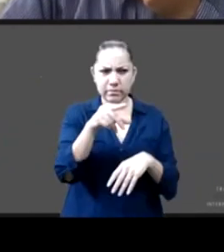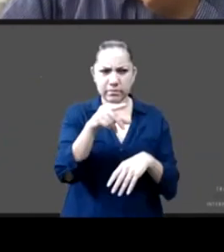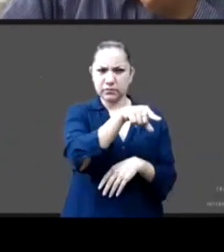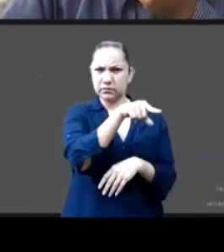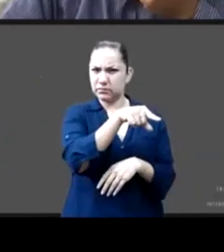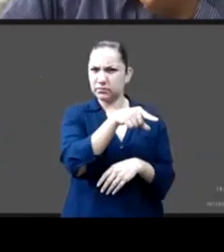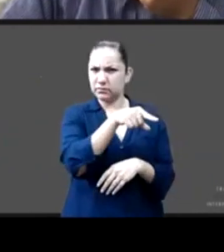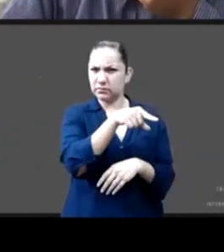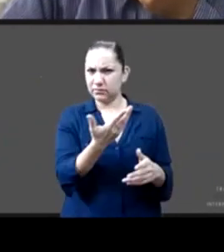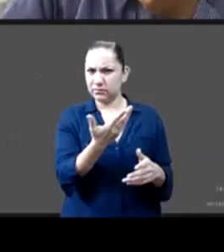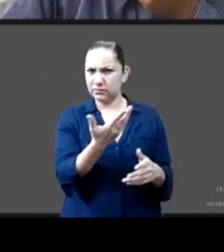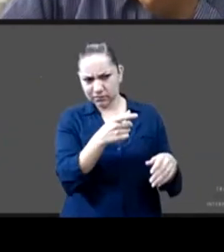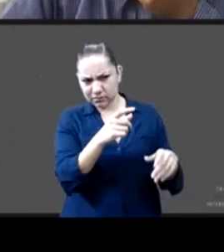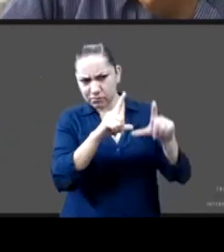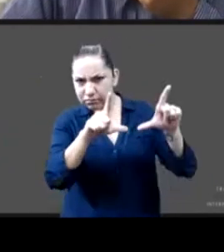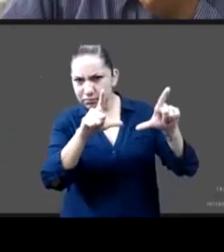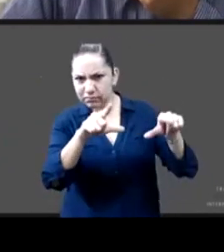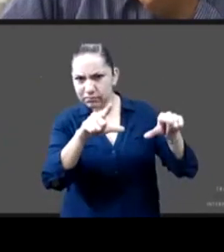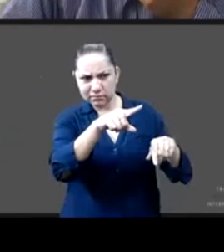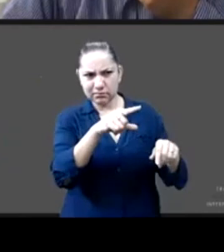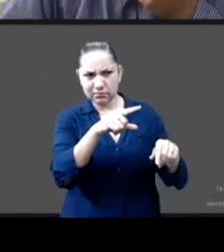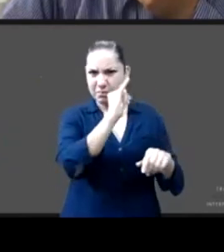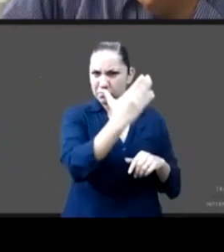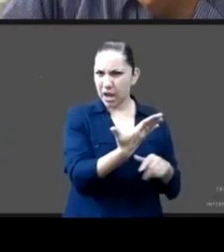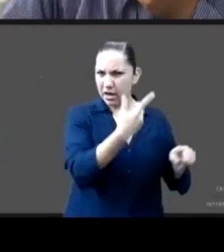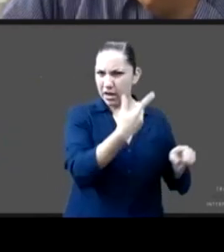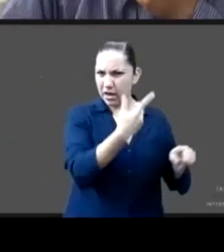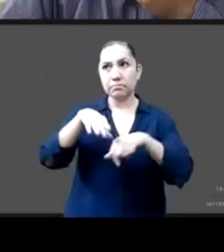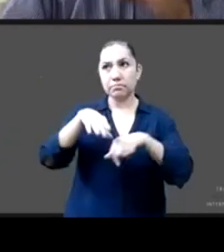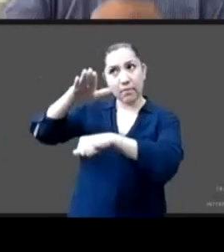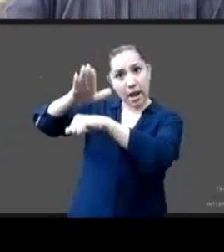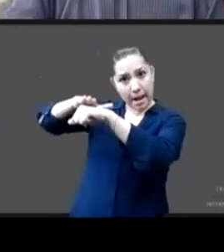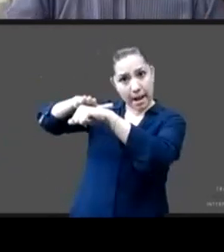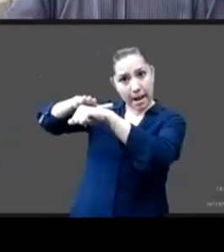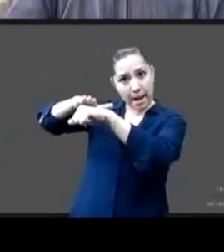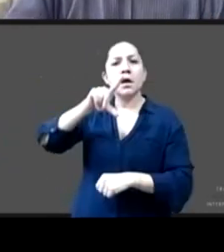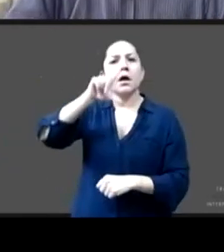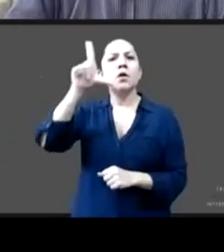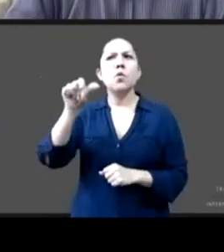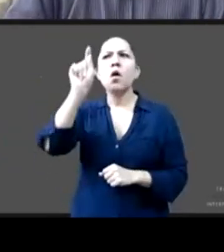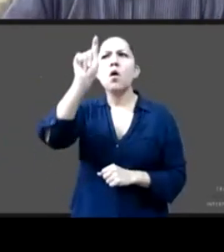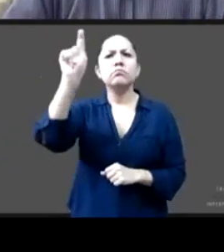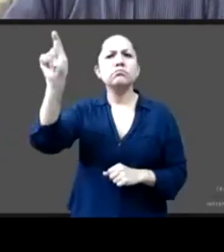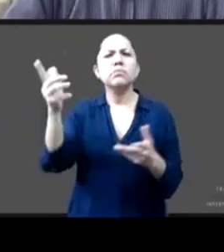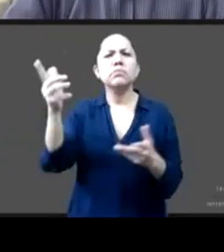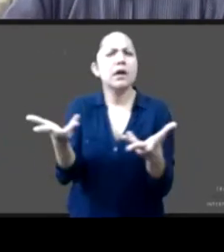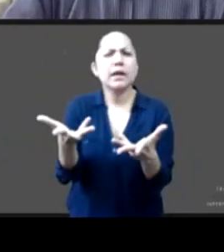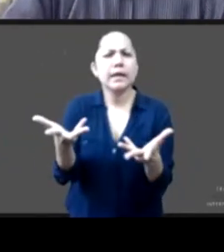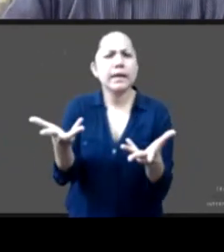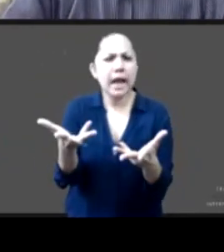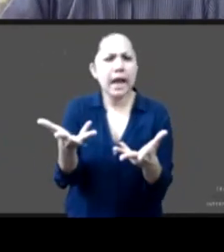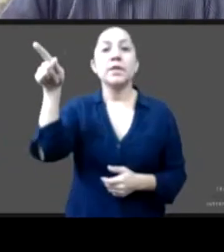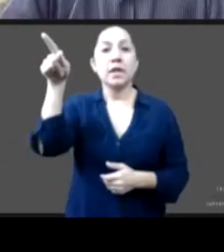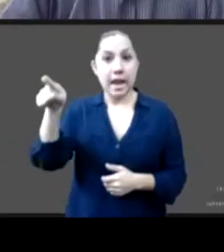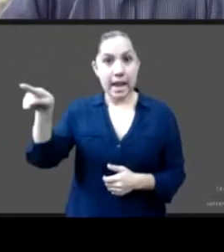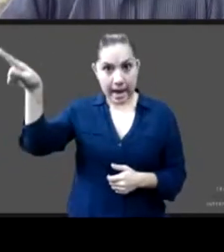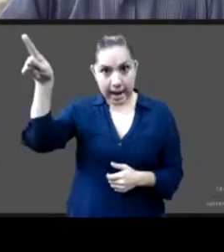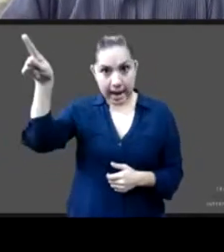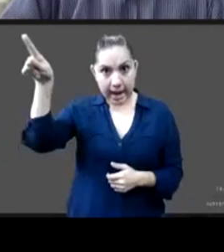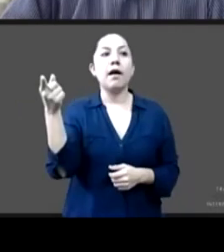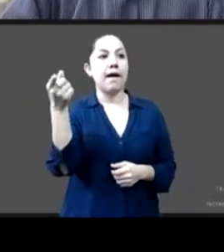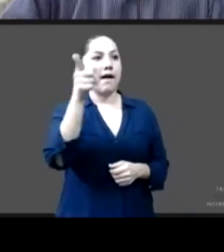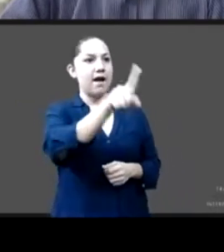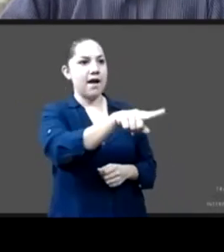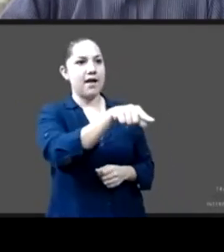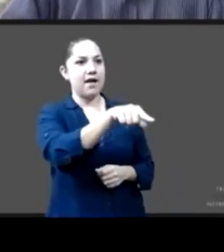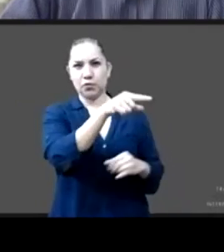instituciones o estos organismos? Bueno, trabajan de dos maneras. Primero, involucrándose con el proveedor de servicios de